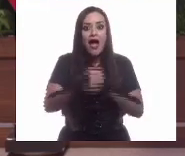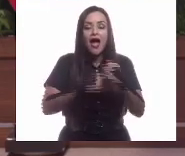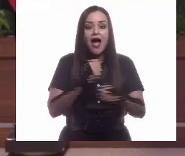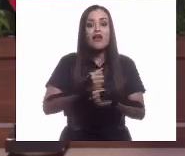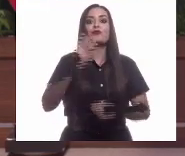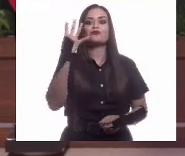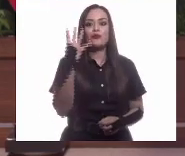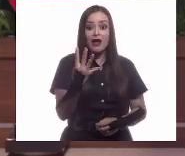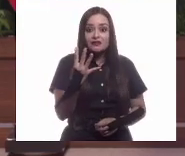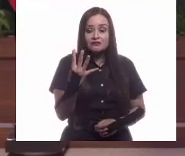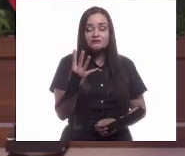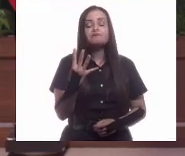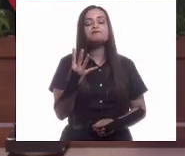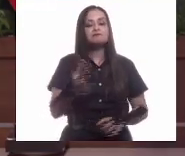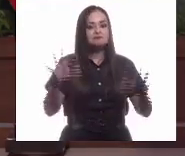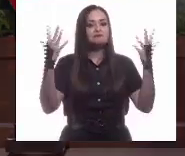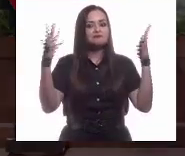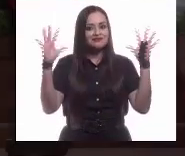4 años.